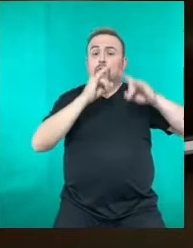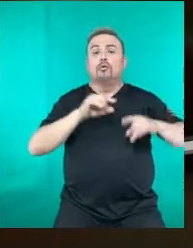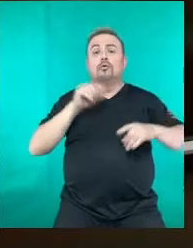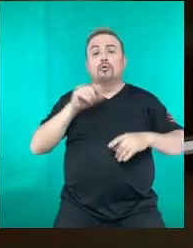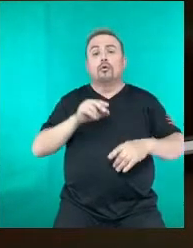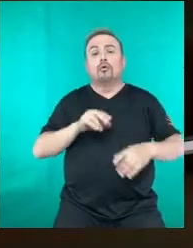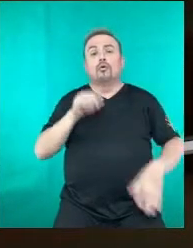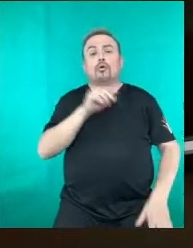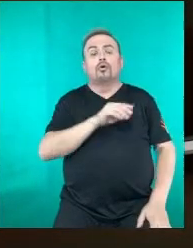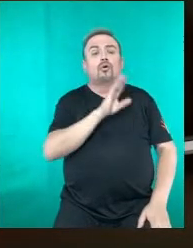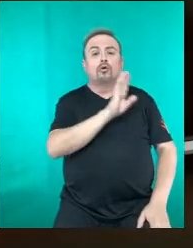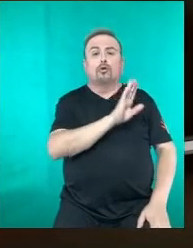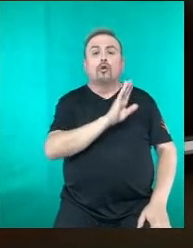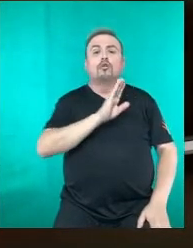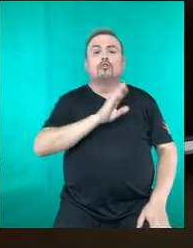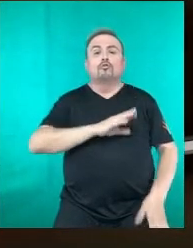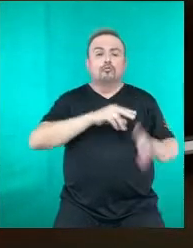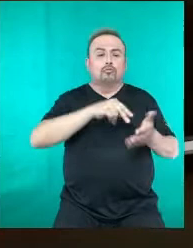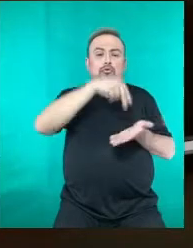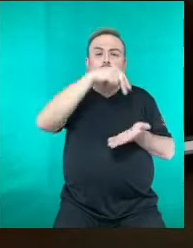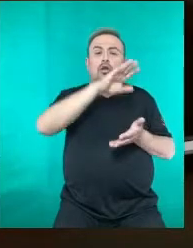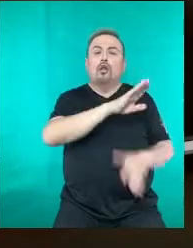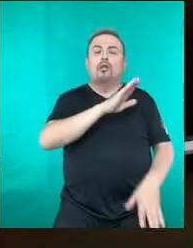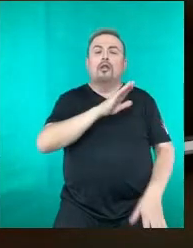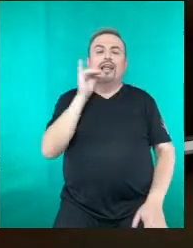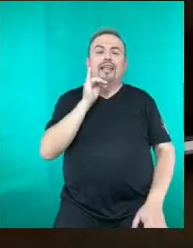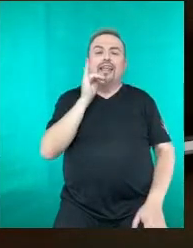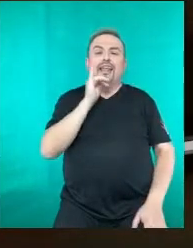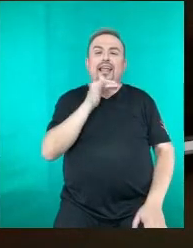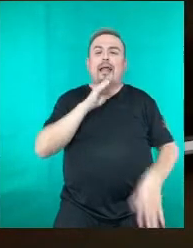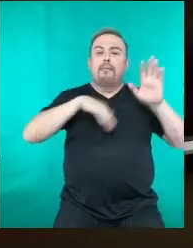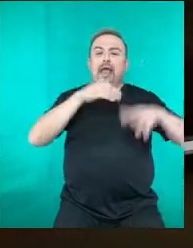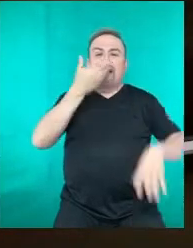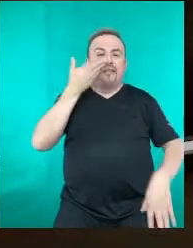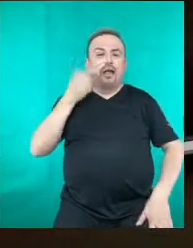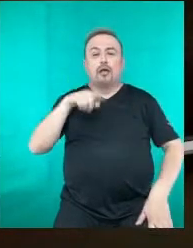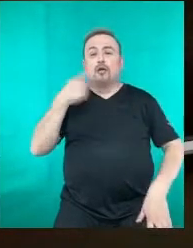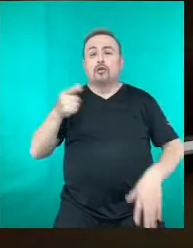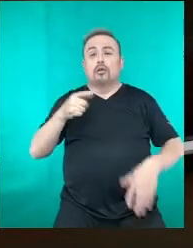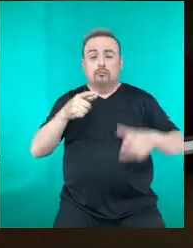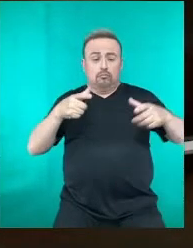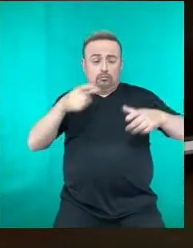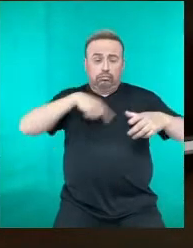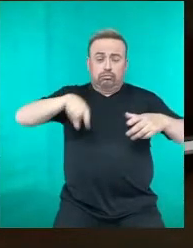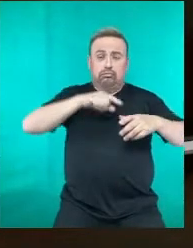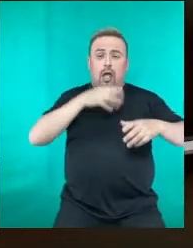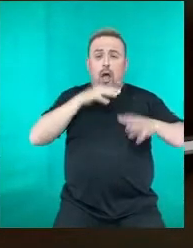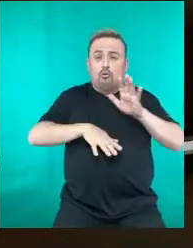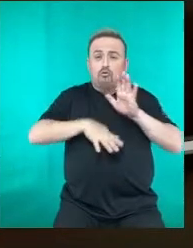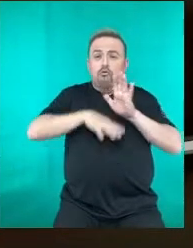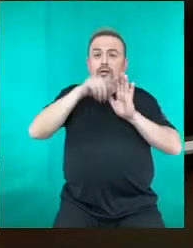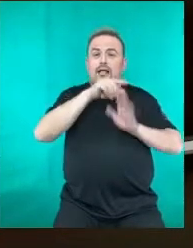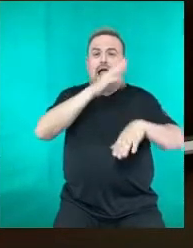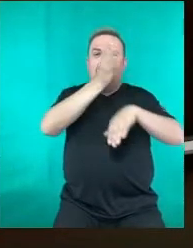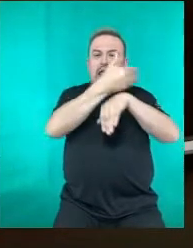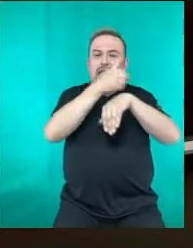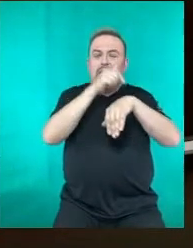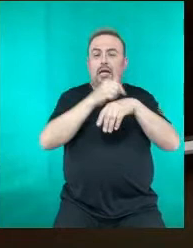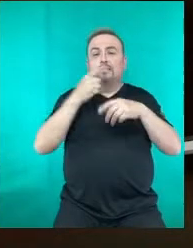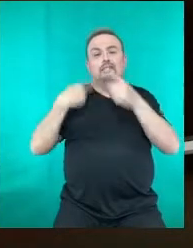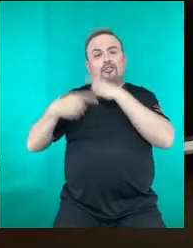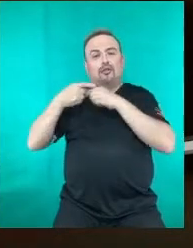Playa Blanca. Tenemos estanques nuevos en Arica y una serie de obras. Historias de crecimiento, como aparecen